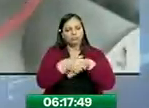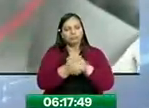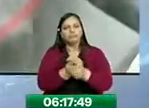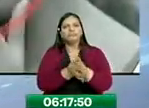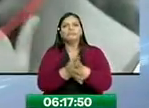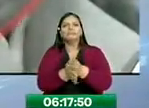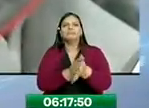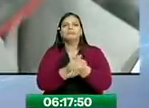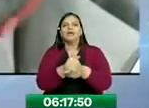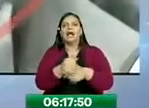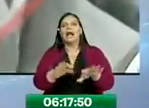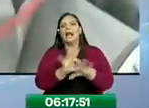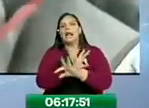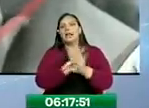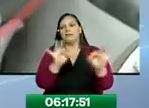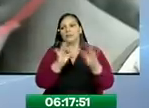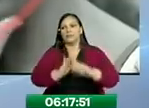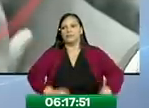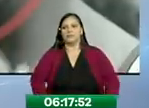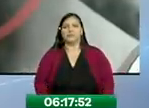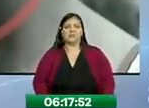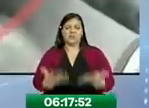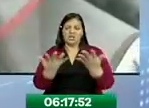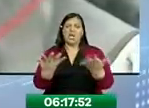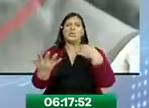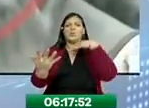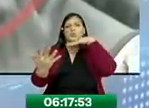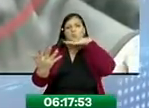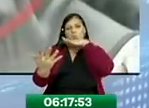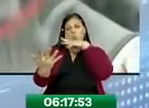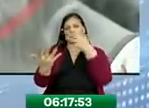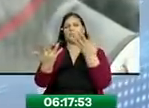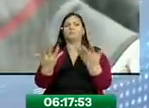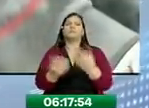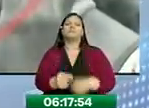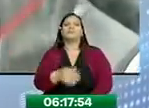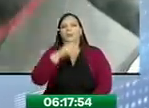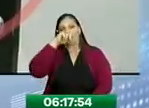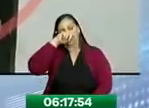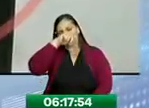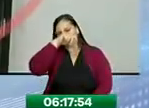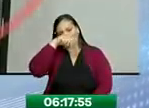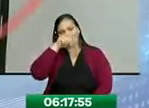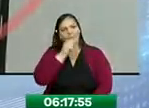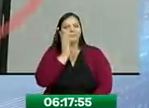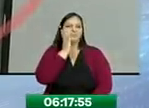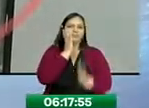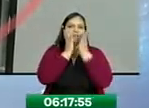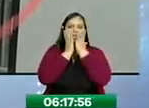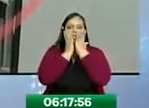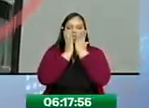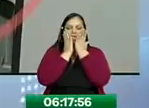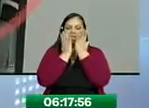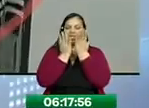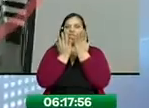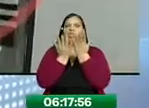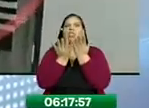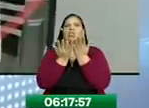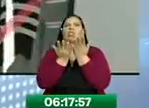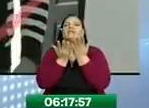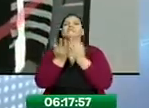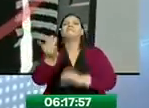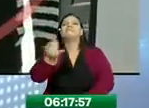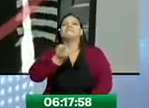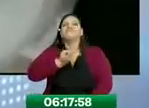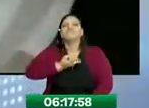Luego nos tocamos nuestra cara, nuestras mucosas, y el virus va a poder ingresar. Mientras menos toquemos superficies, mucho mejor. Pero